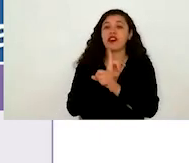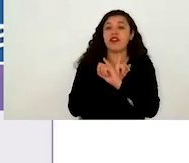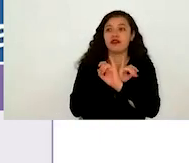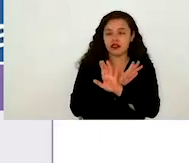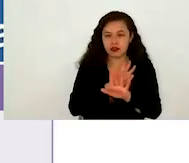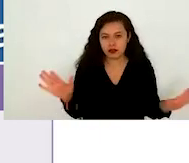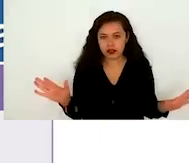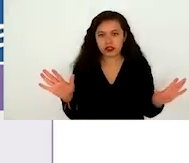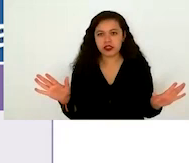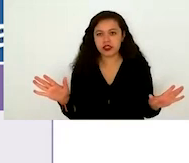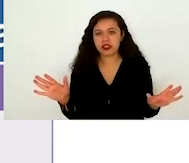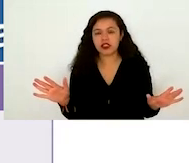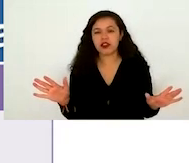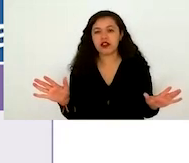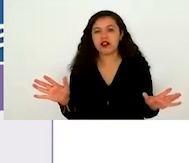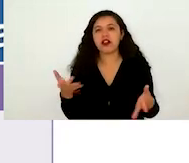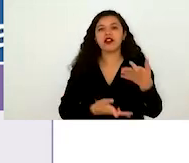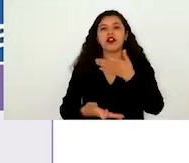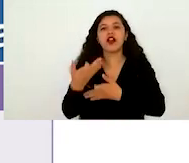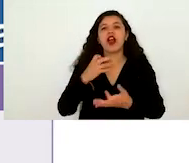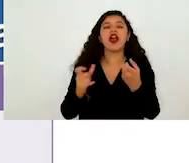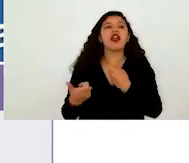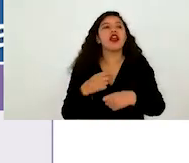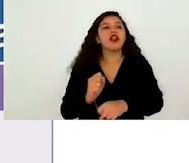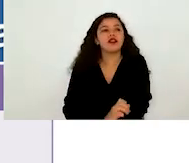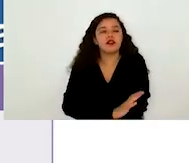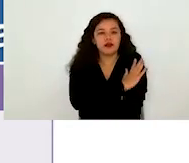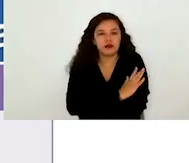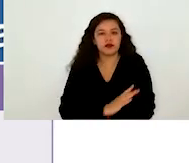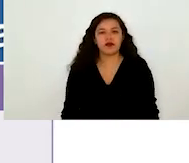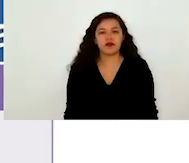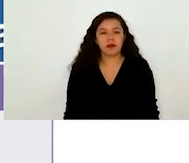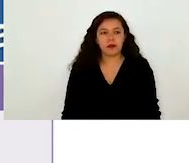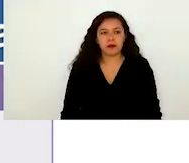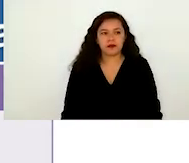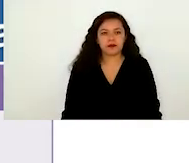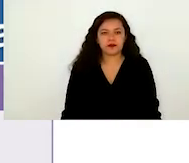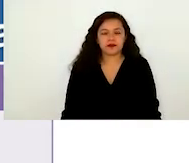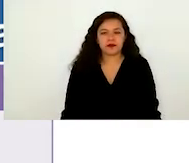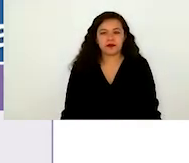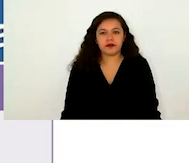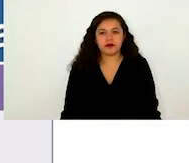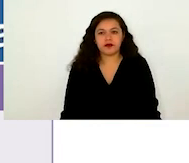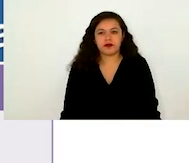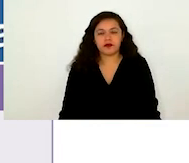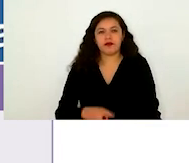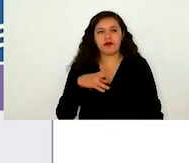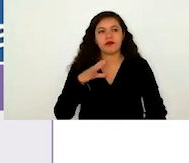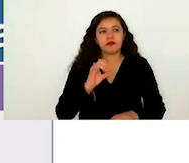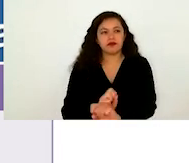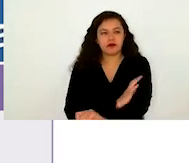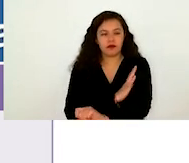transmite una cuestión emocional está impregnada desde esa emoción